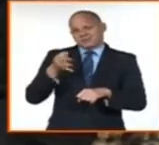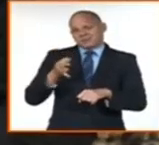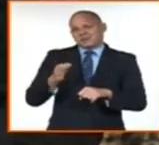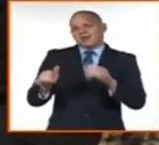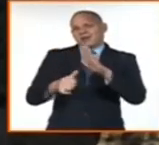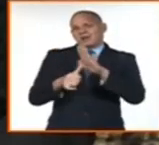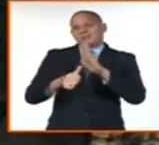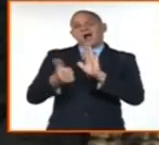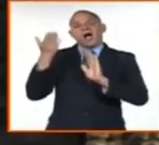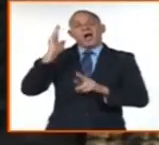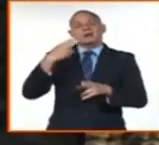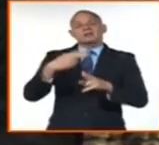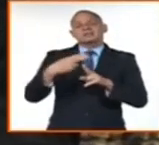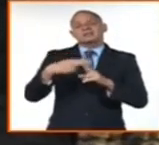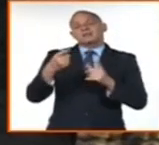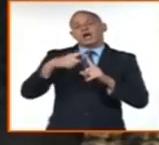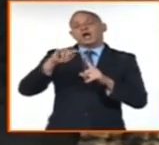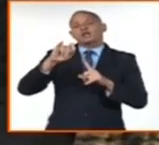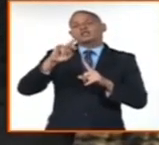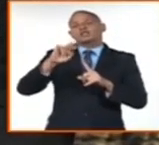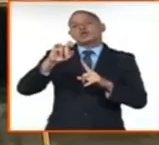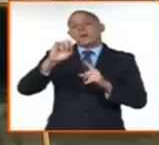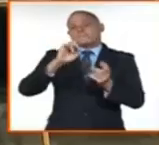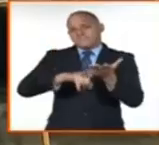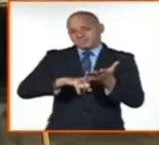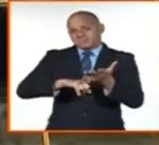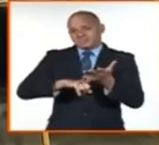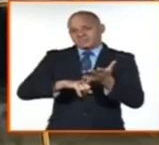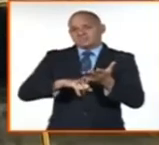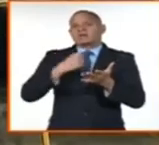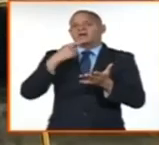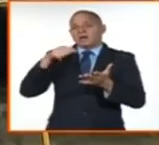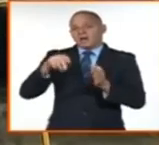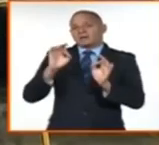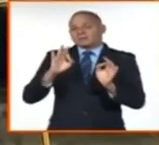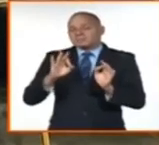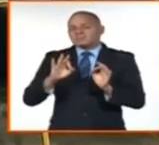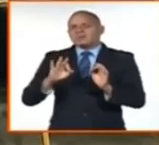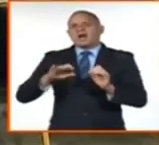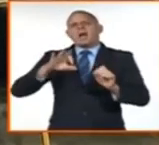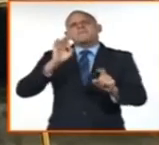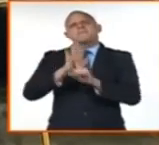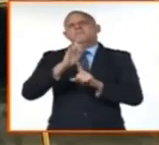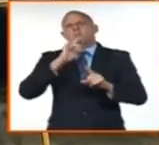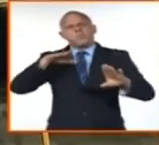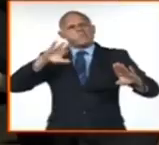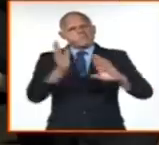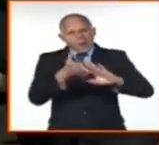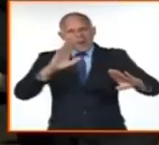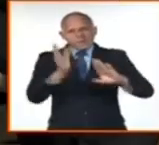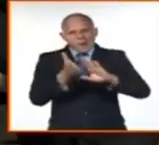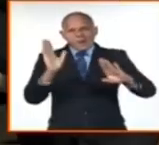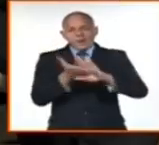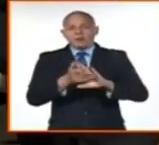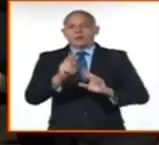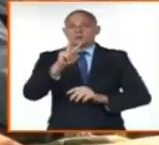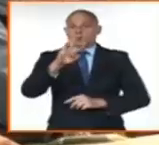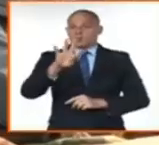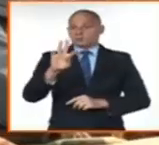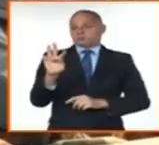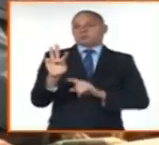aplicar 243 medidas contra Cuba, que incluso fueron a una situación